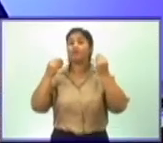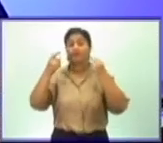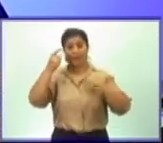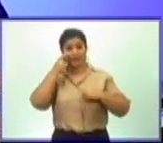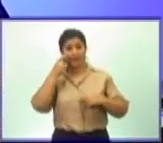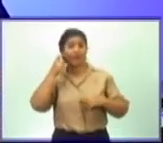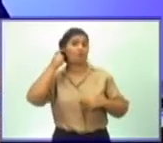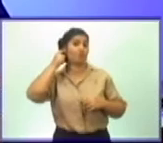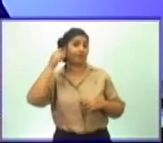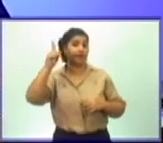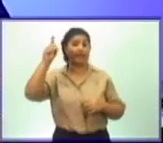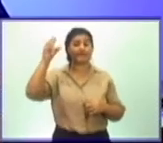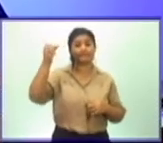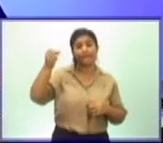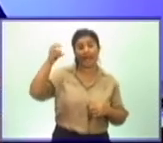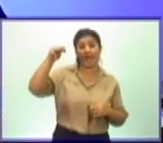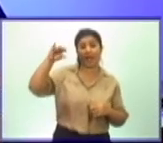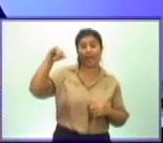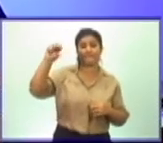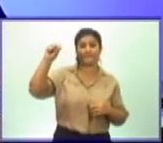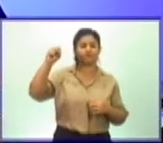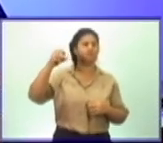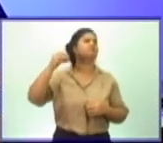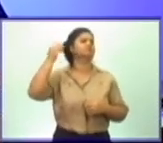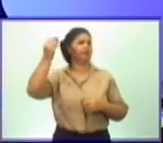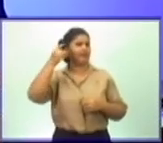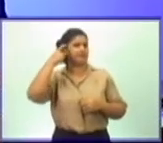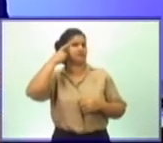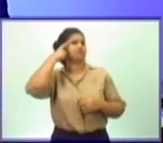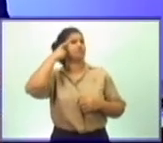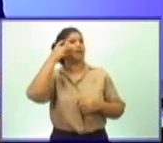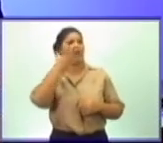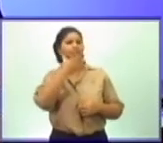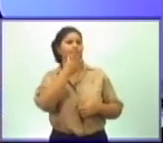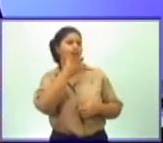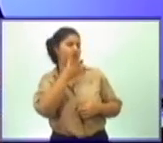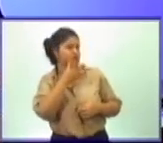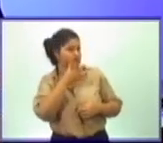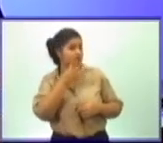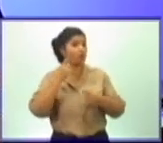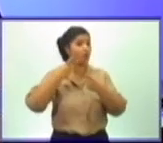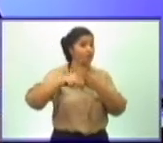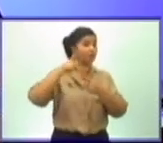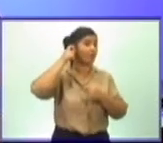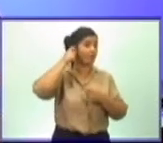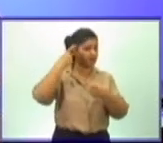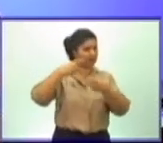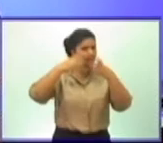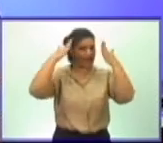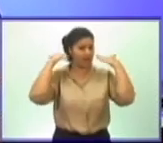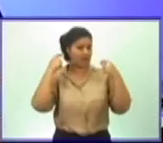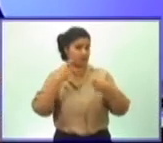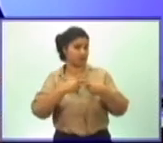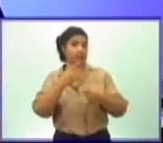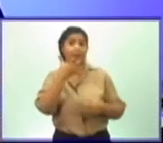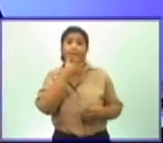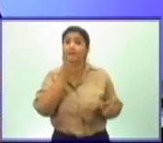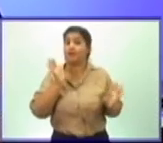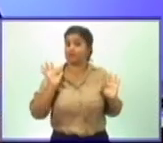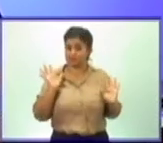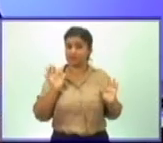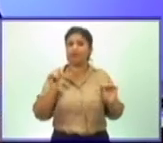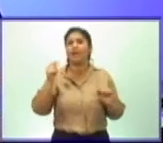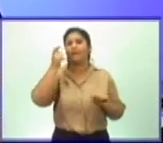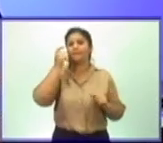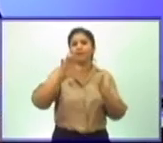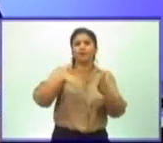ocurrir, sobre el casamiento de Mariana que ya estaba propuesto. Pero bueno, ¿se hará o no se hará? Bueno, miren la propuesta que le hace Orgón a